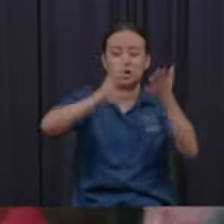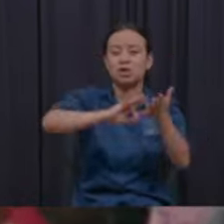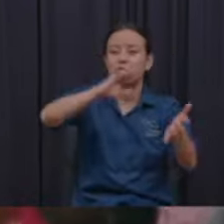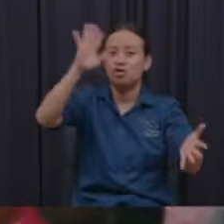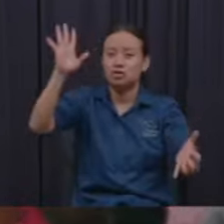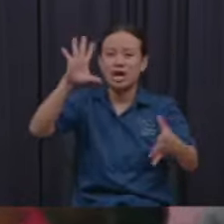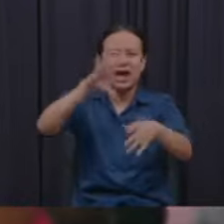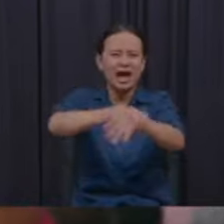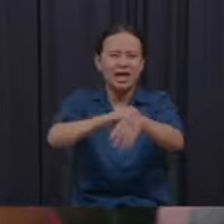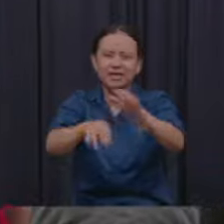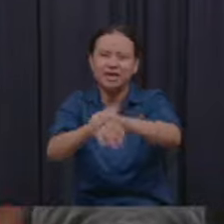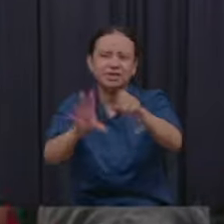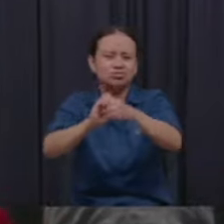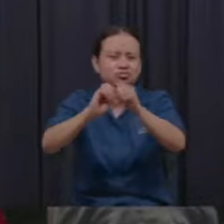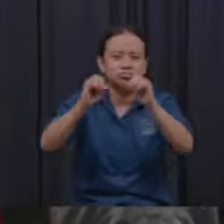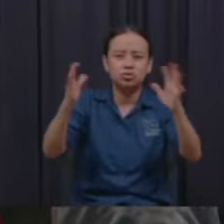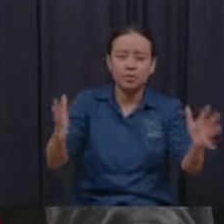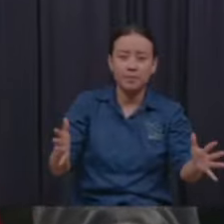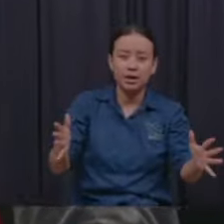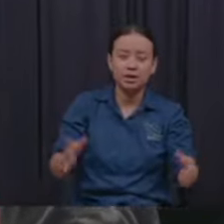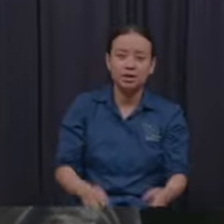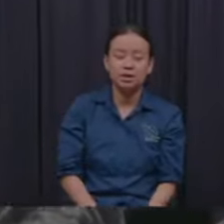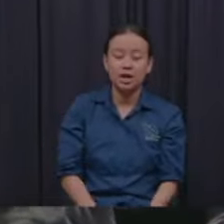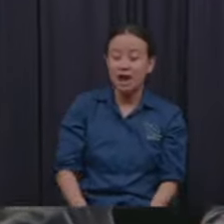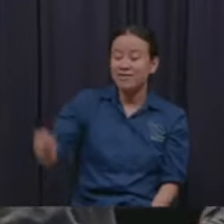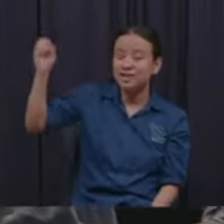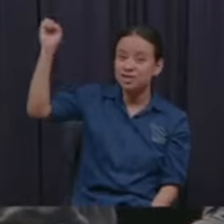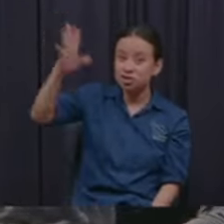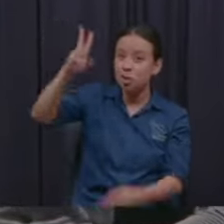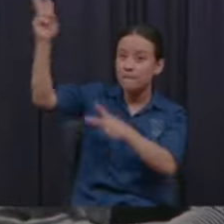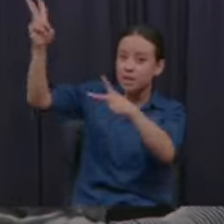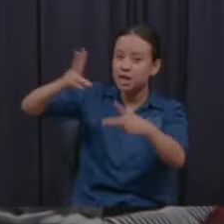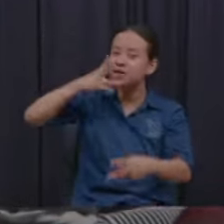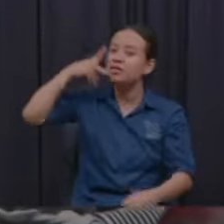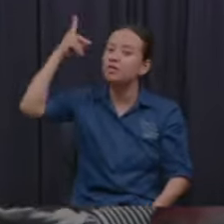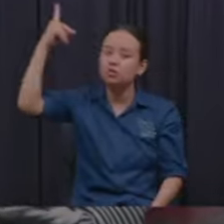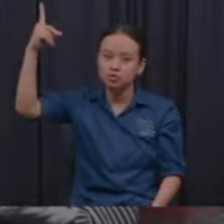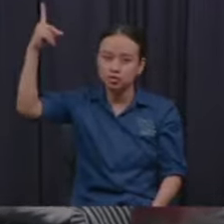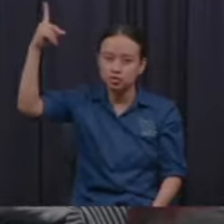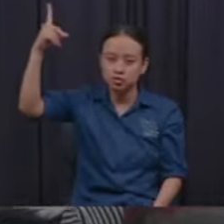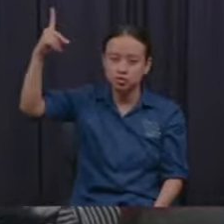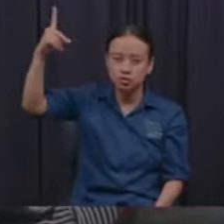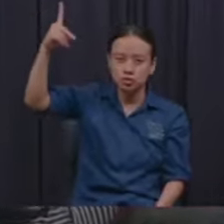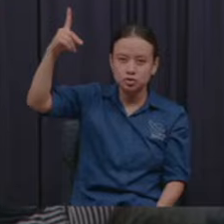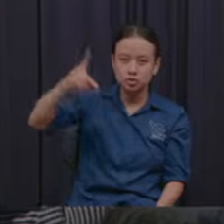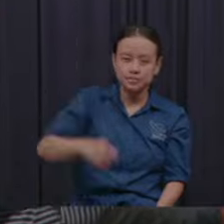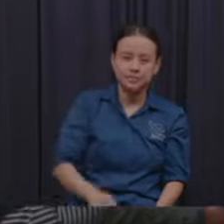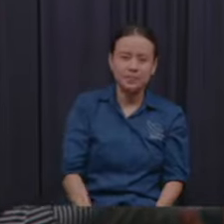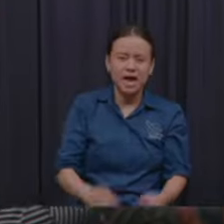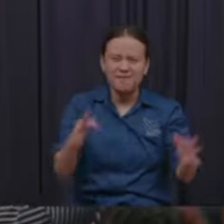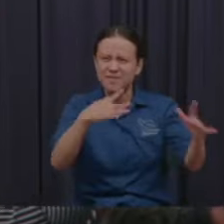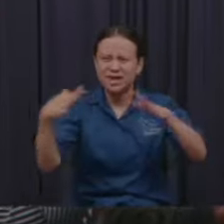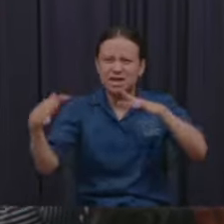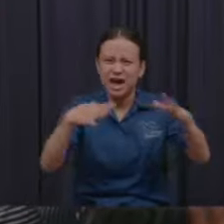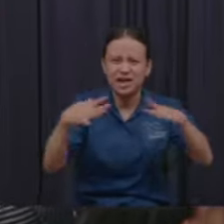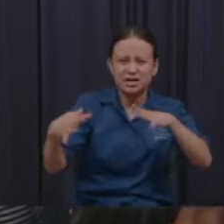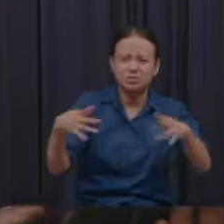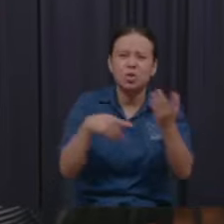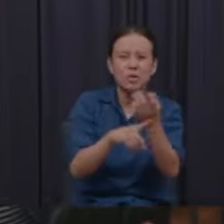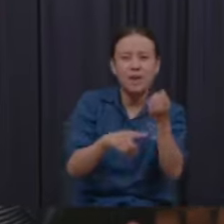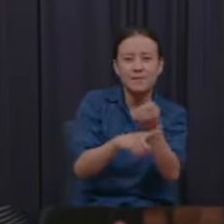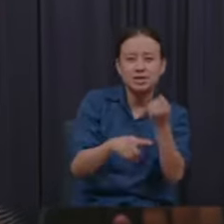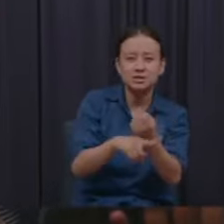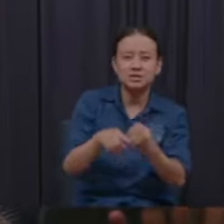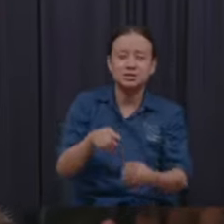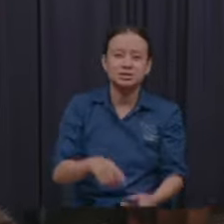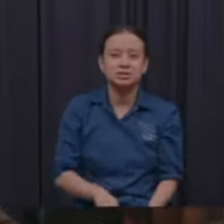cadena, toda atadura. Eso viene de lo alto, viene de Dios. Hay batallas que tú has peleado en tus fuerzas y